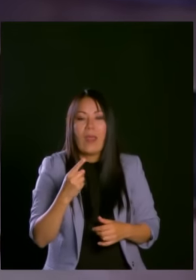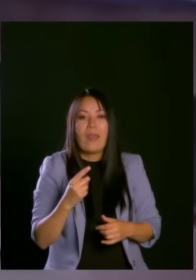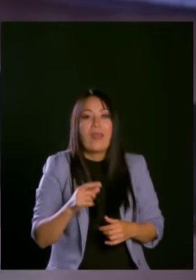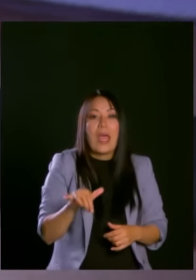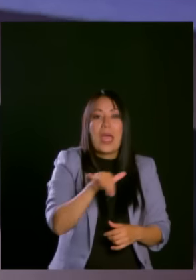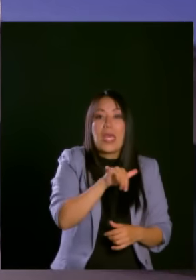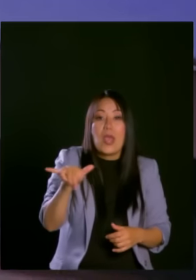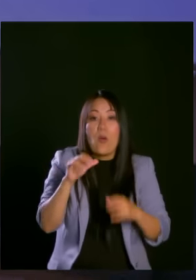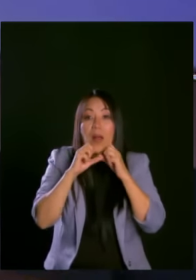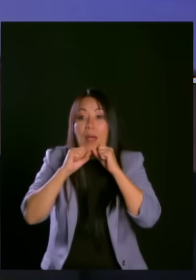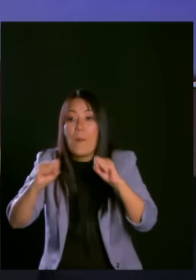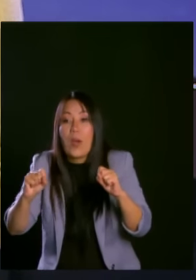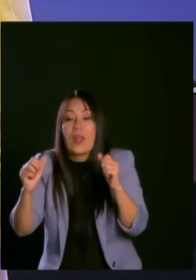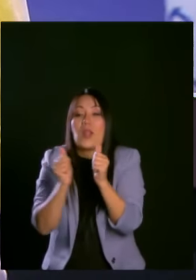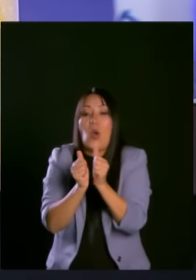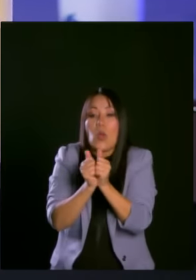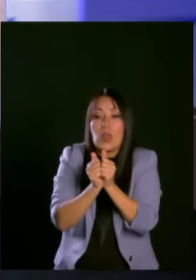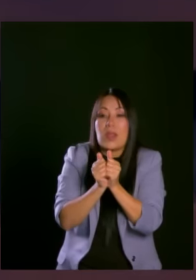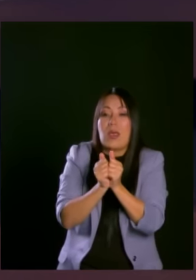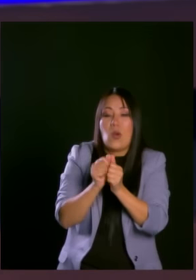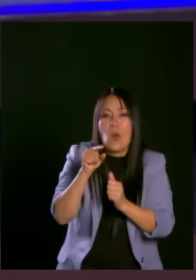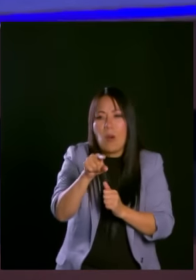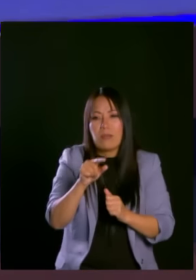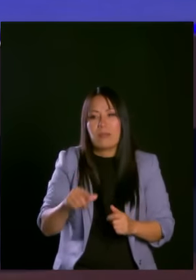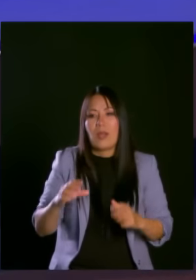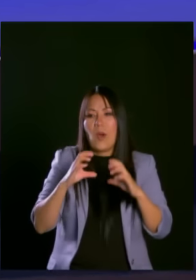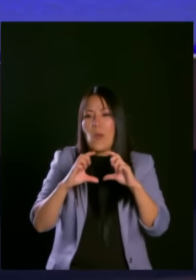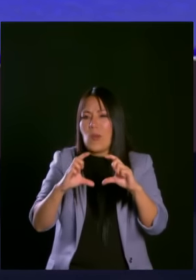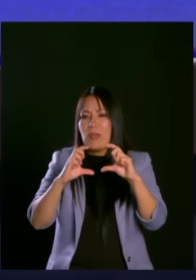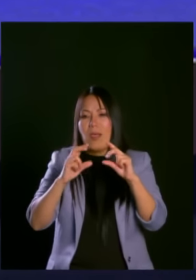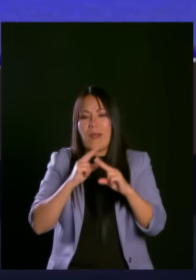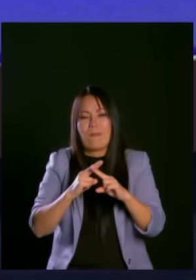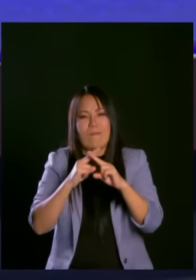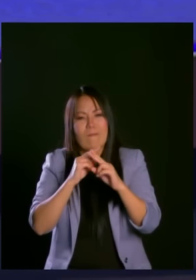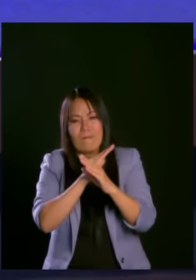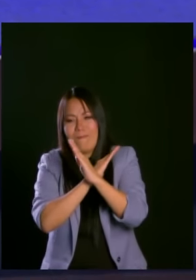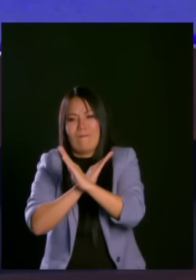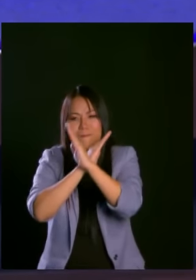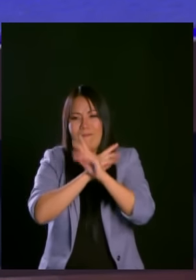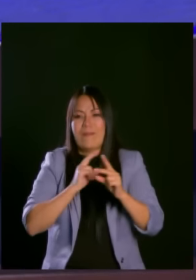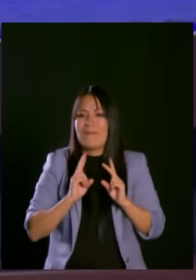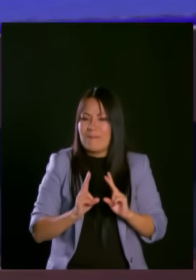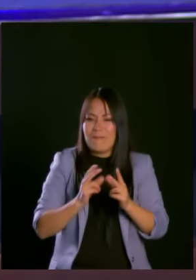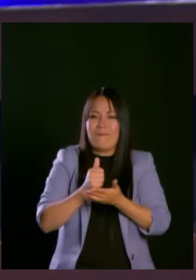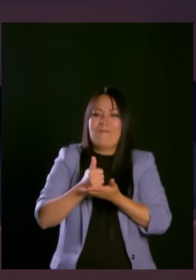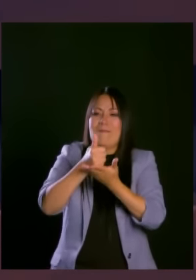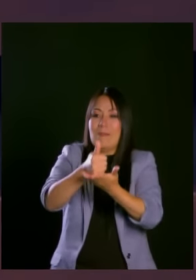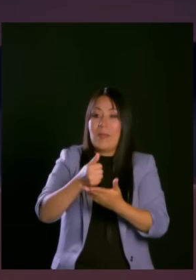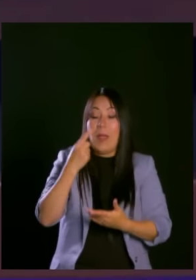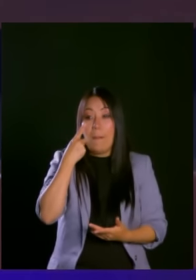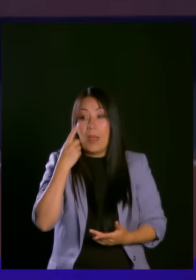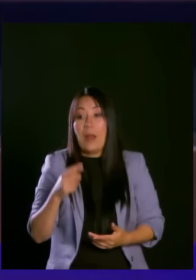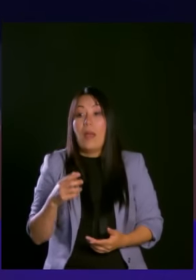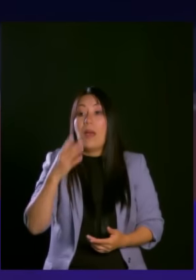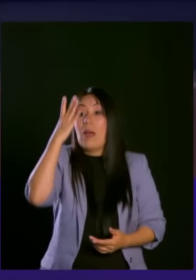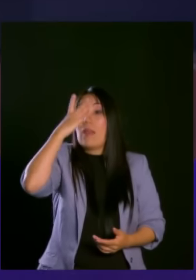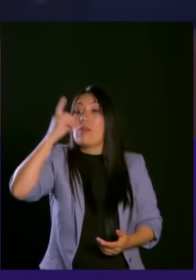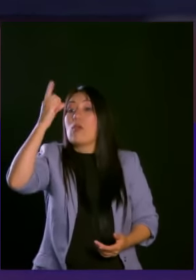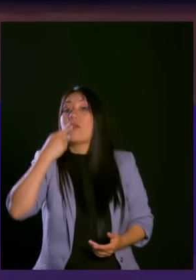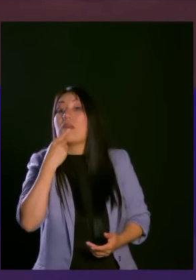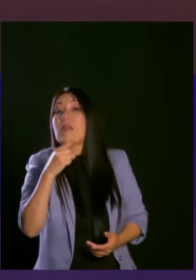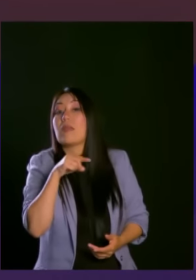ni te desampararé. Yo quiero que te imagines algo. Cuando Dios viene y le dice a Josué, como